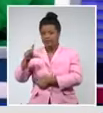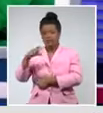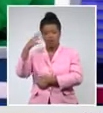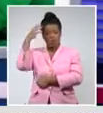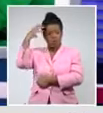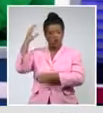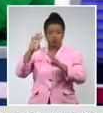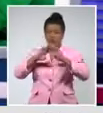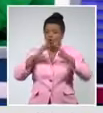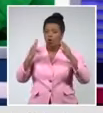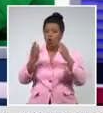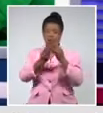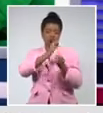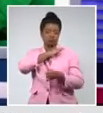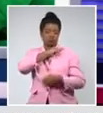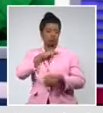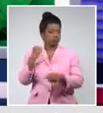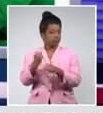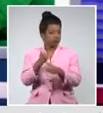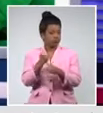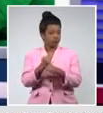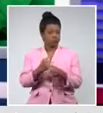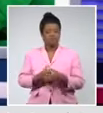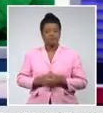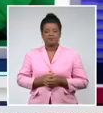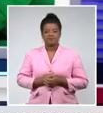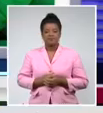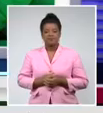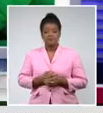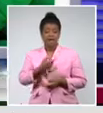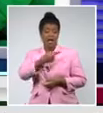organismos. Del sexo femenino ayer el